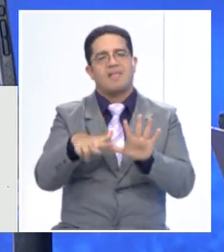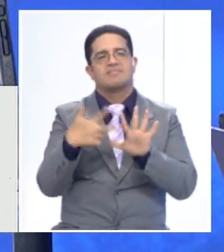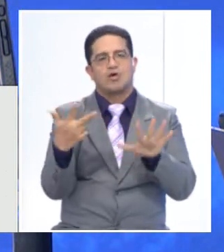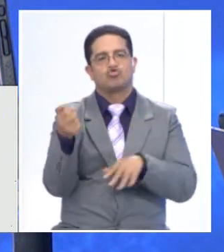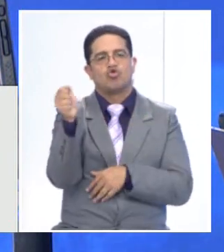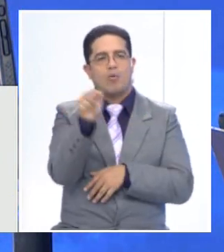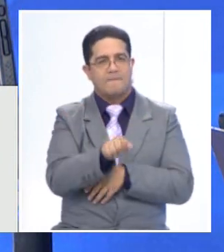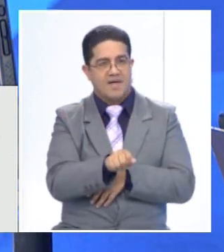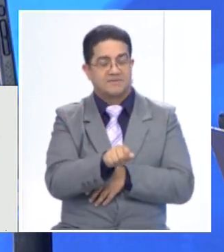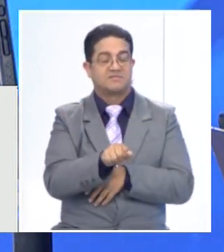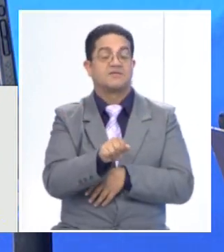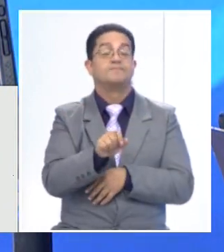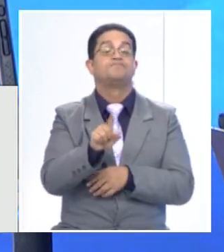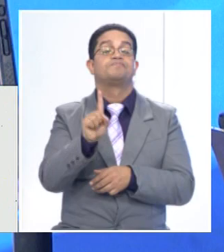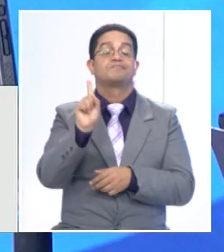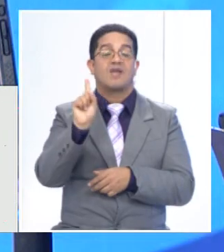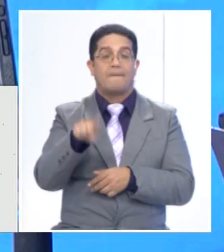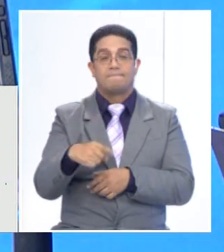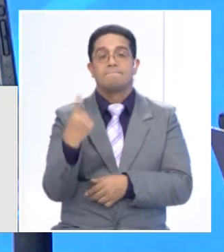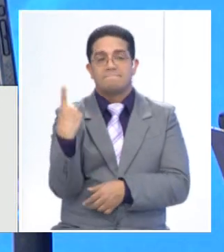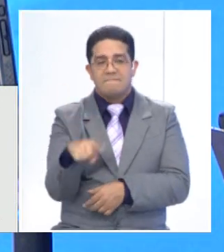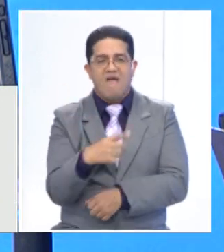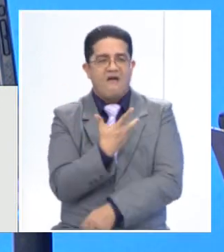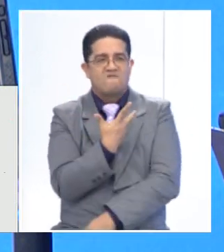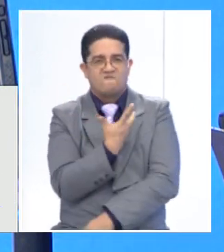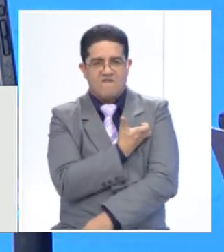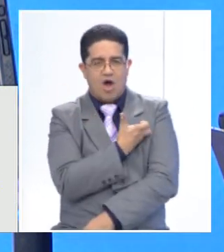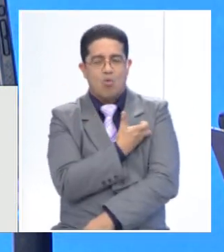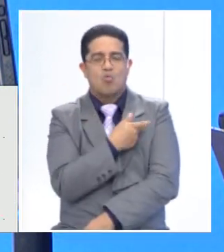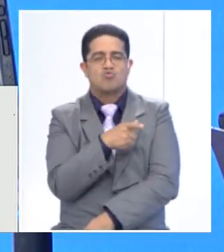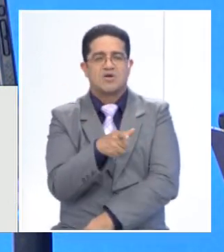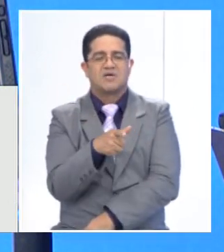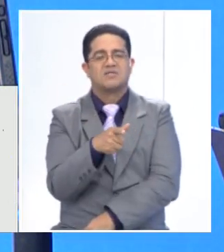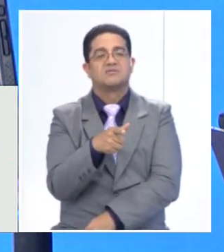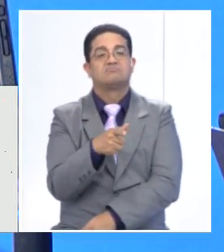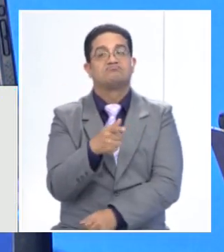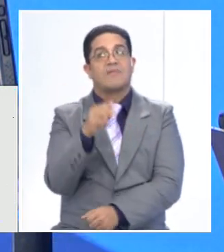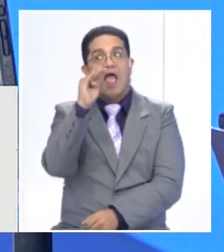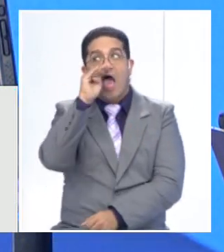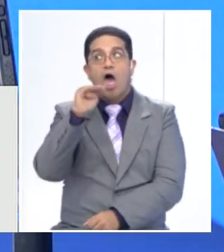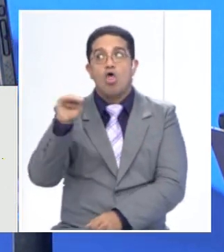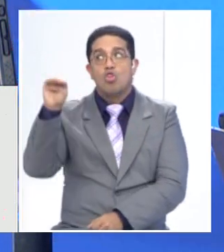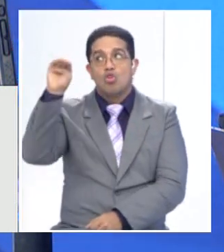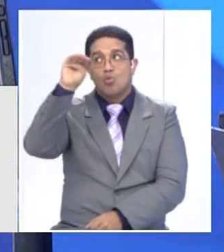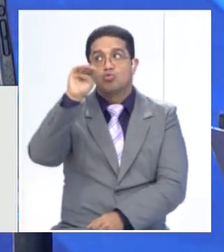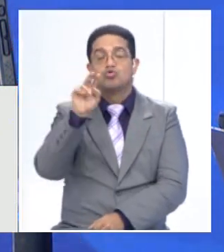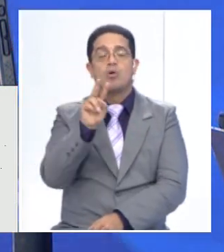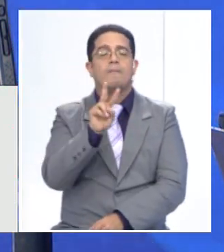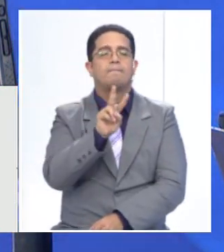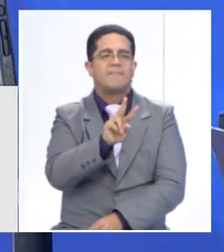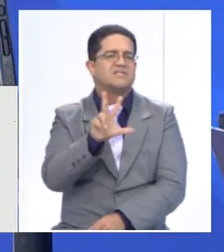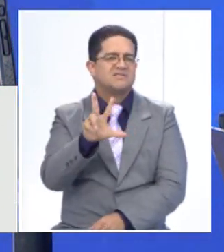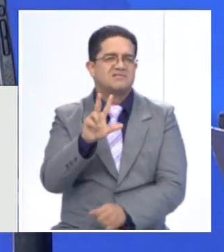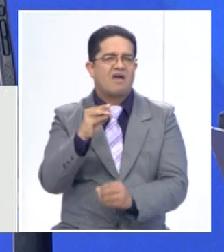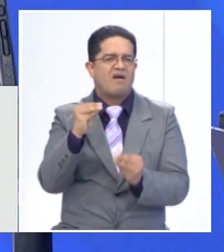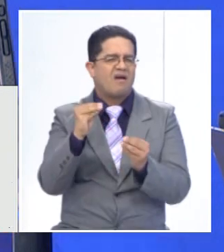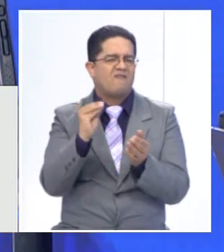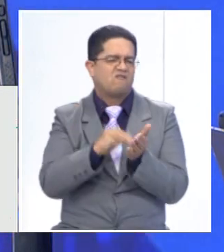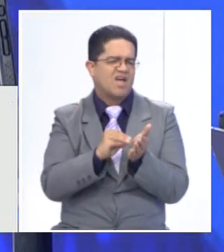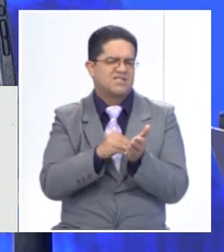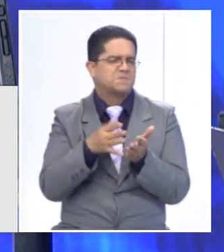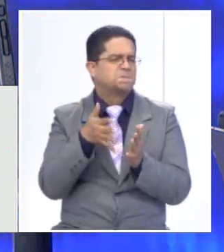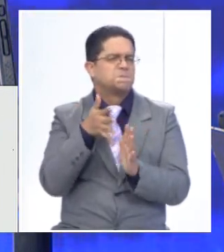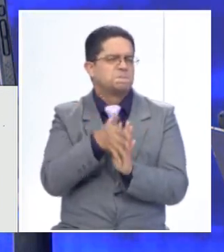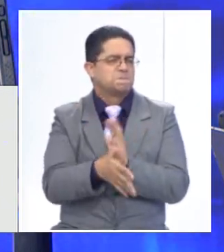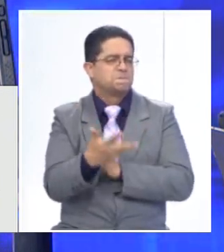meses. Inclusive también hay vacunas, hay vacunas para los adultos 23 valentes que se utilizan en